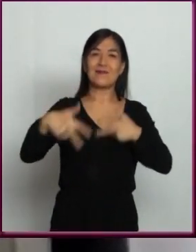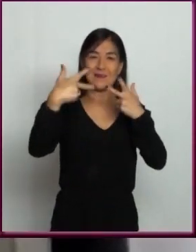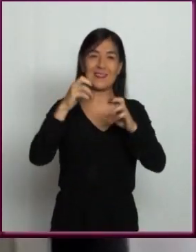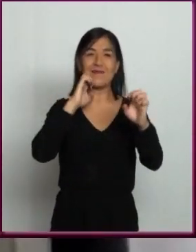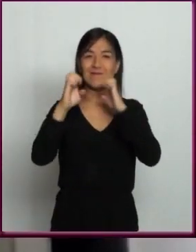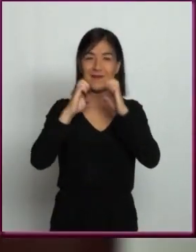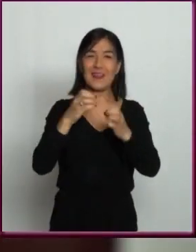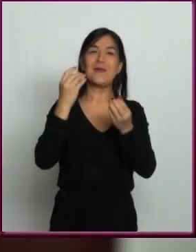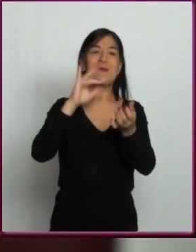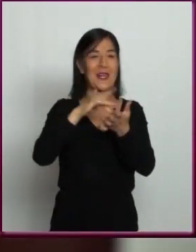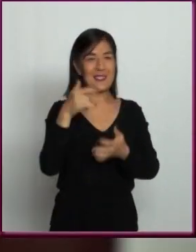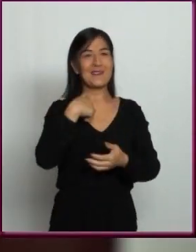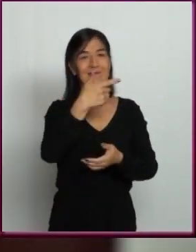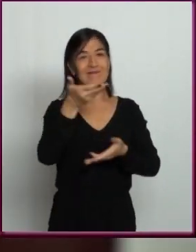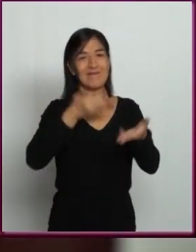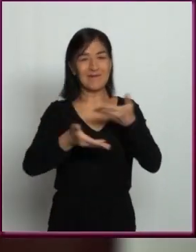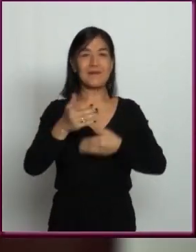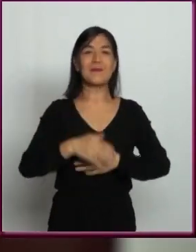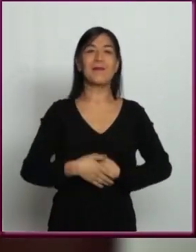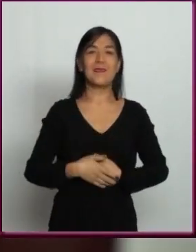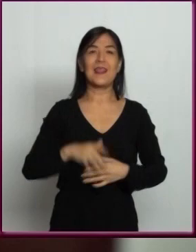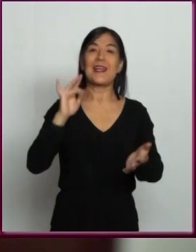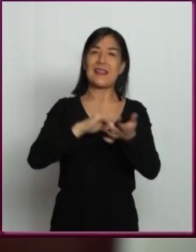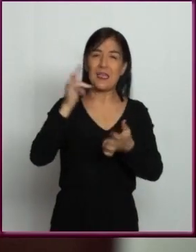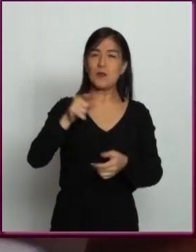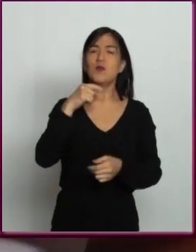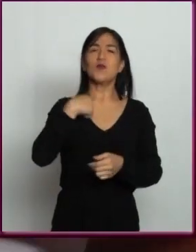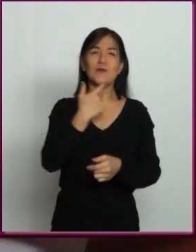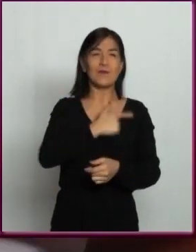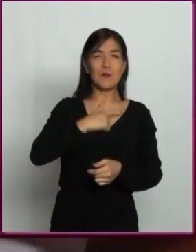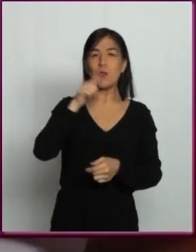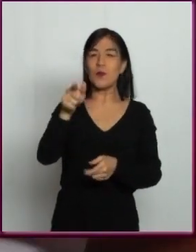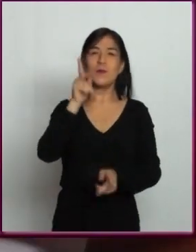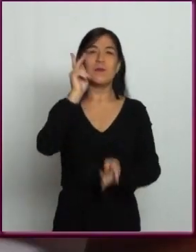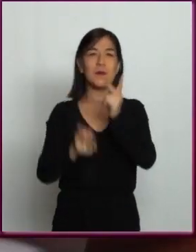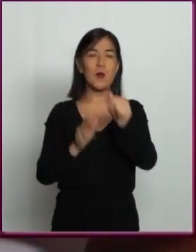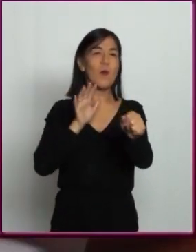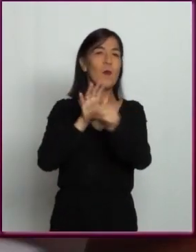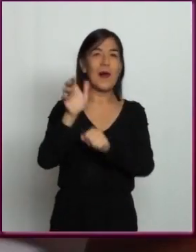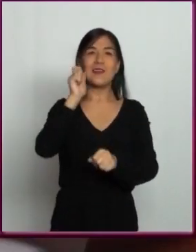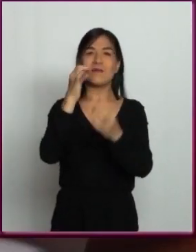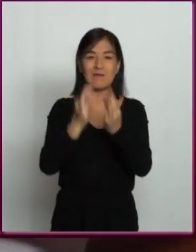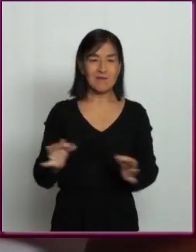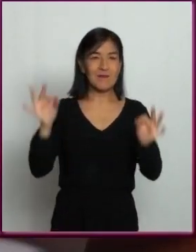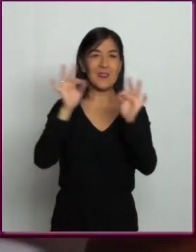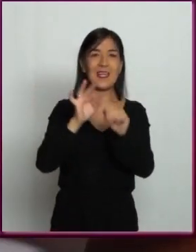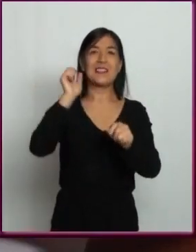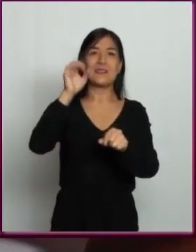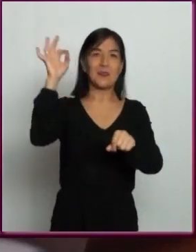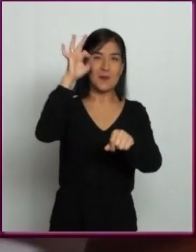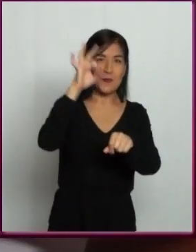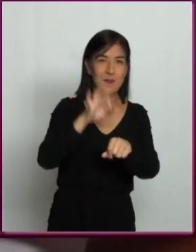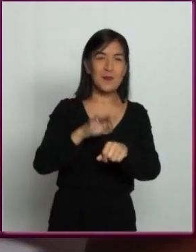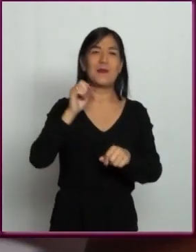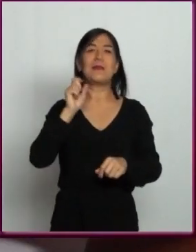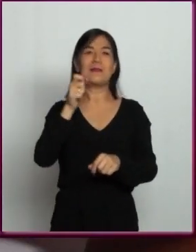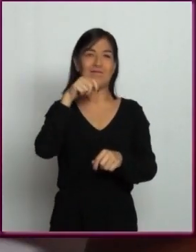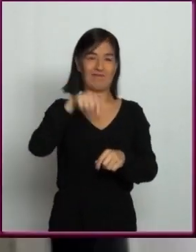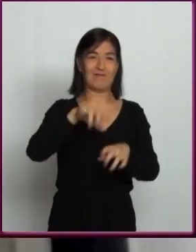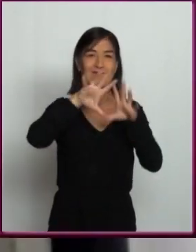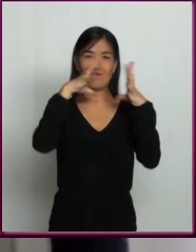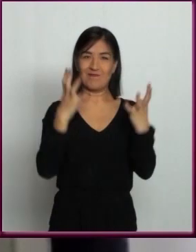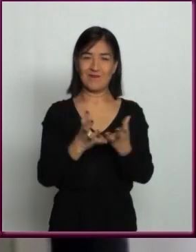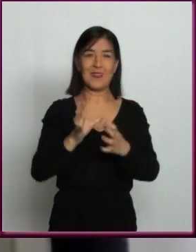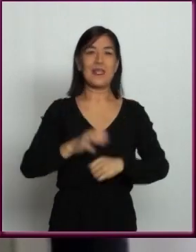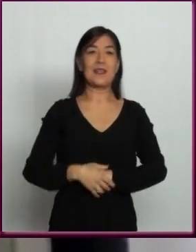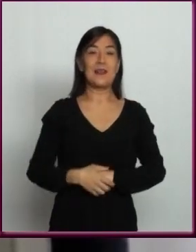placer estar con ustedes. Gracias. Nos gustaría que pudieras platicarnos cuál es la importancia de los insectos en nuestro planeta. Bueno,